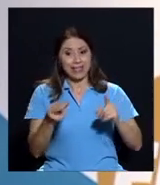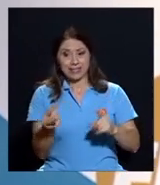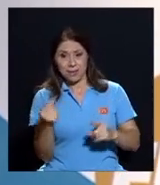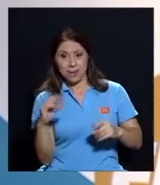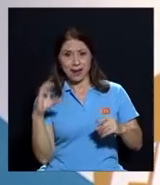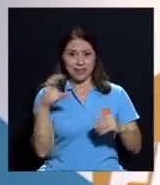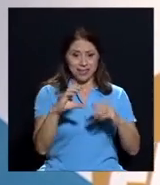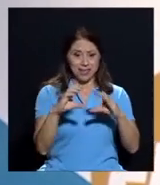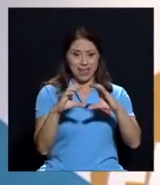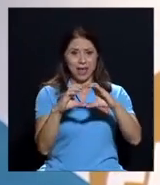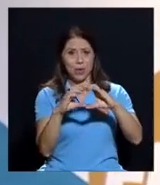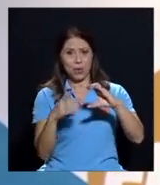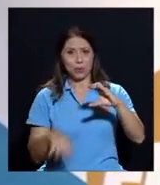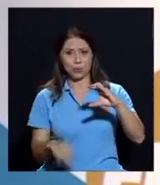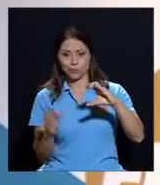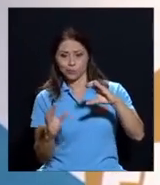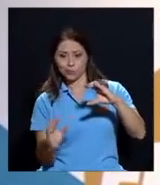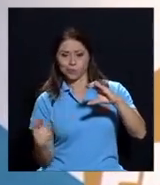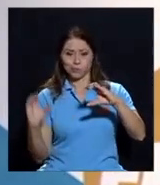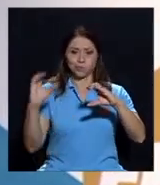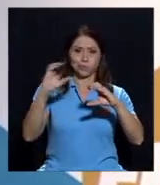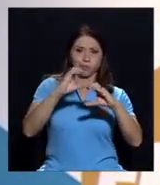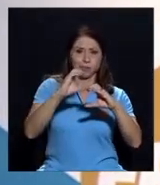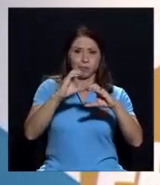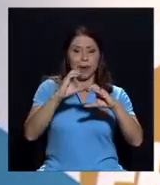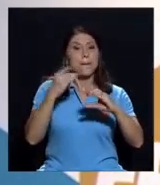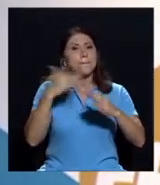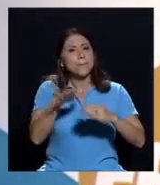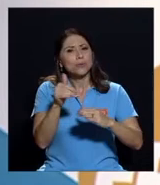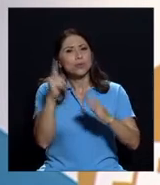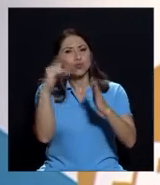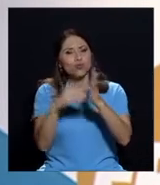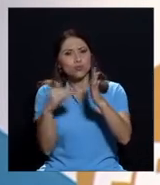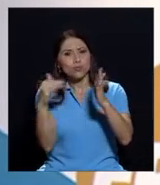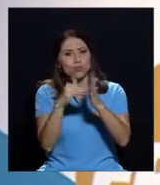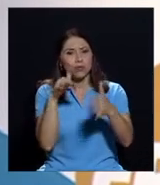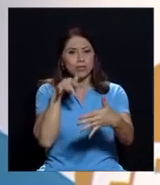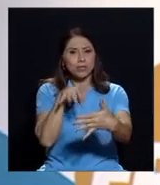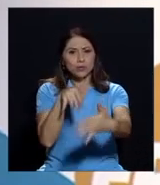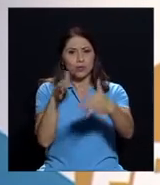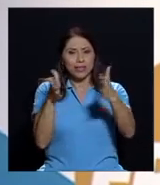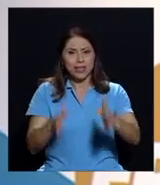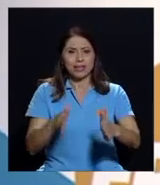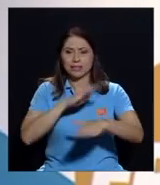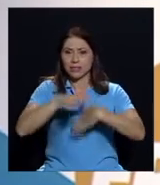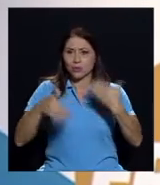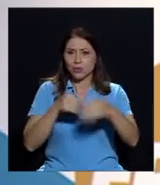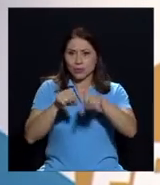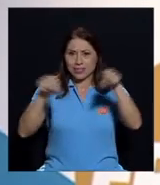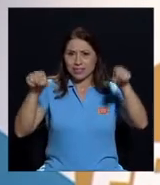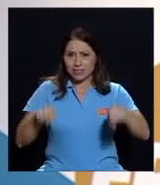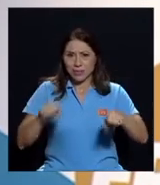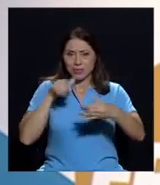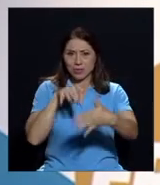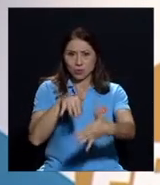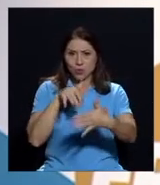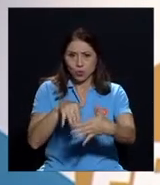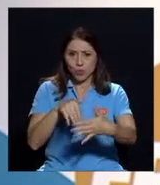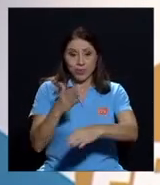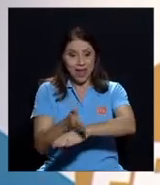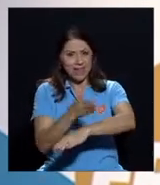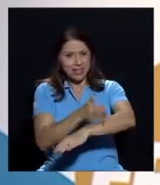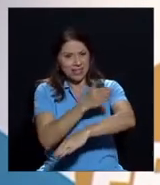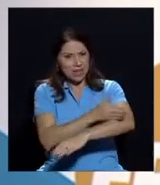estamos hablando que tenemos cerca de un millón de estudiantes en todo el sistema del país el estudio avancemos cubre unos